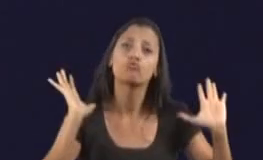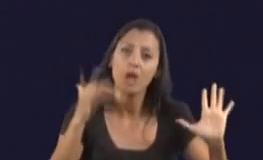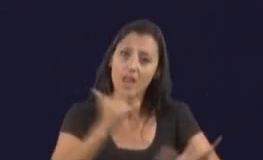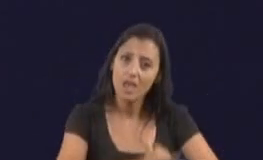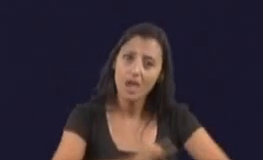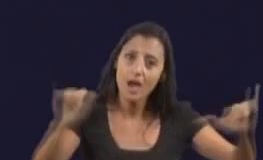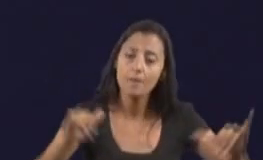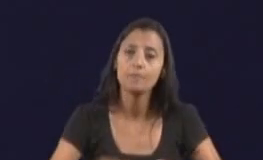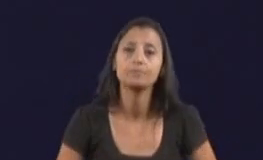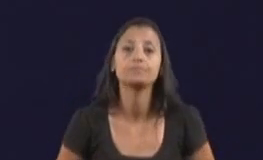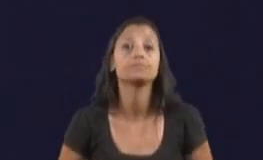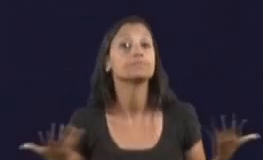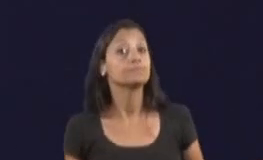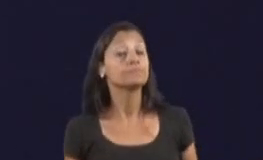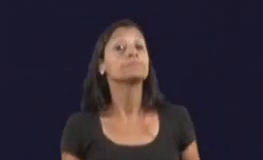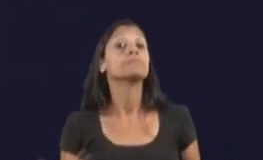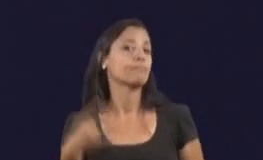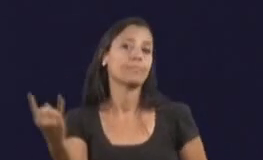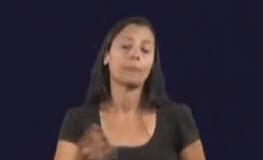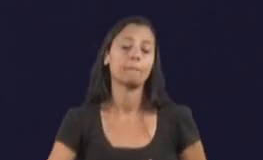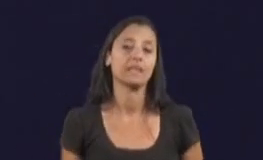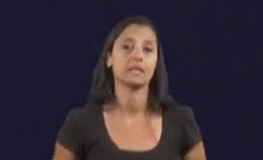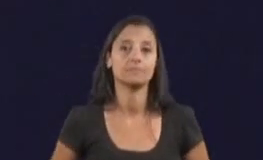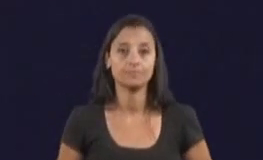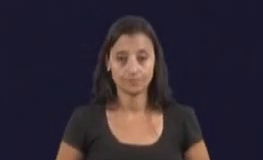remarcarlo, es todo falso.